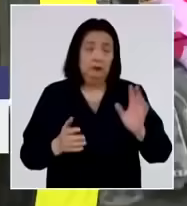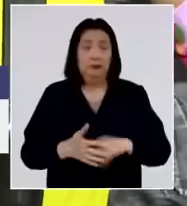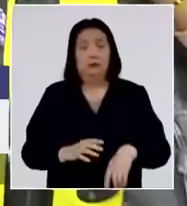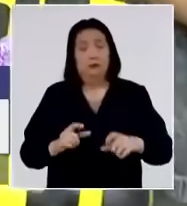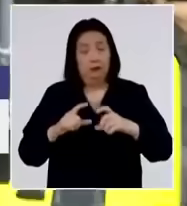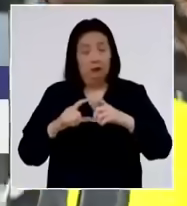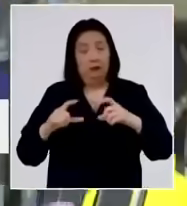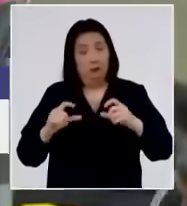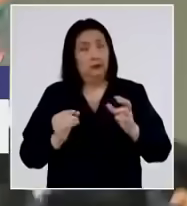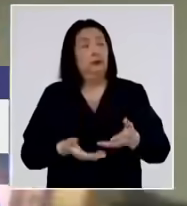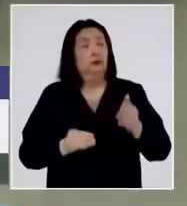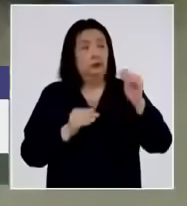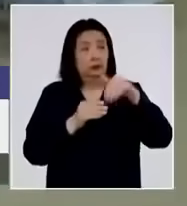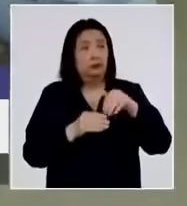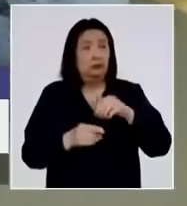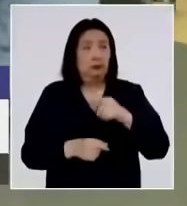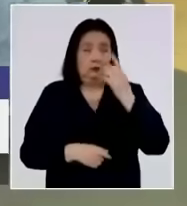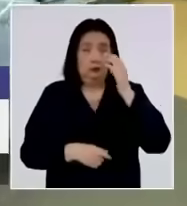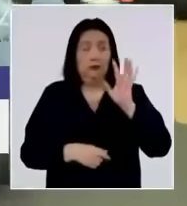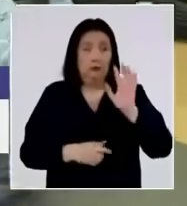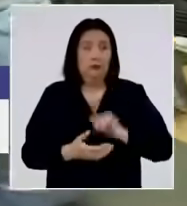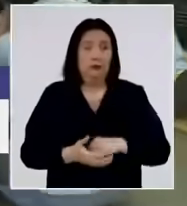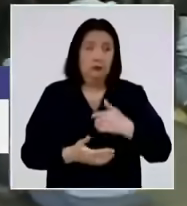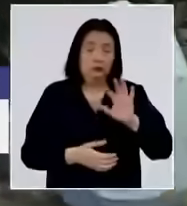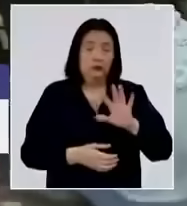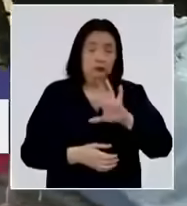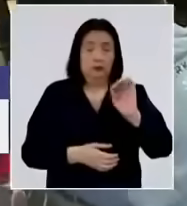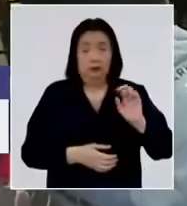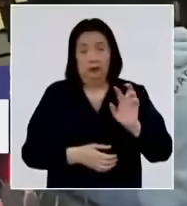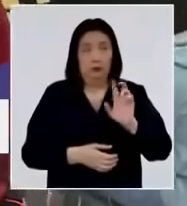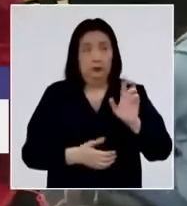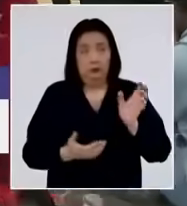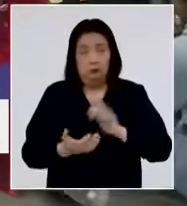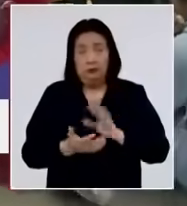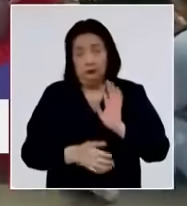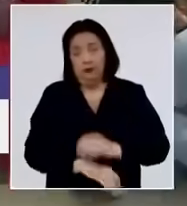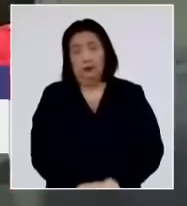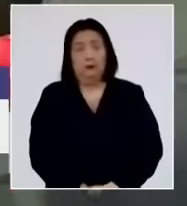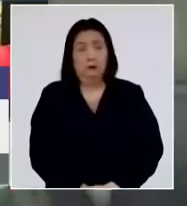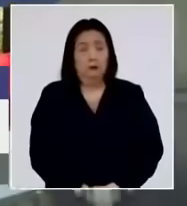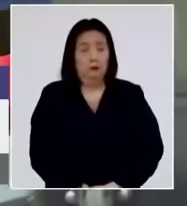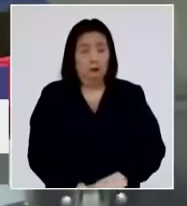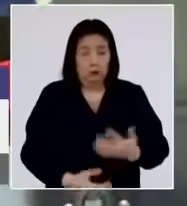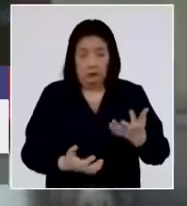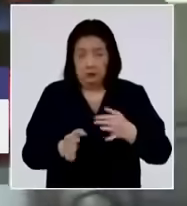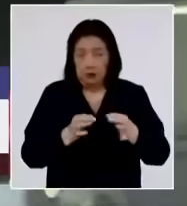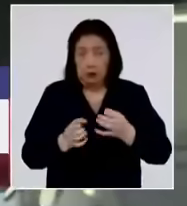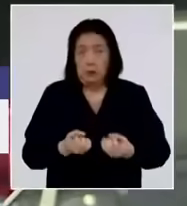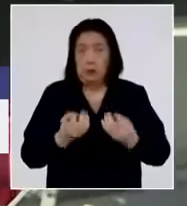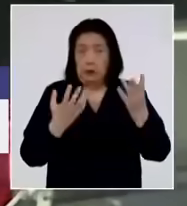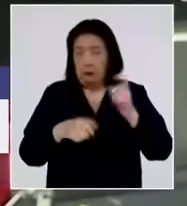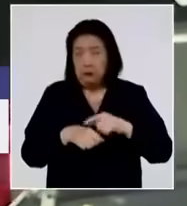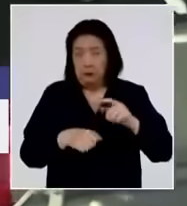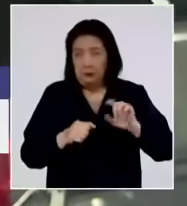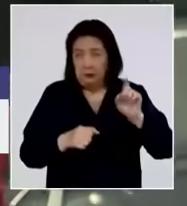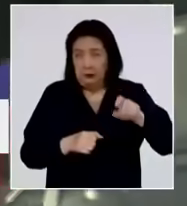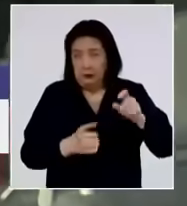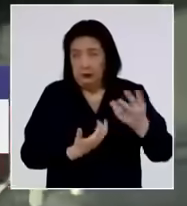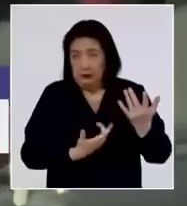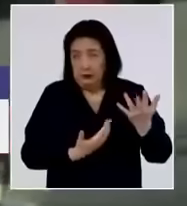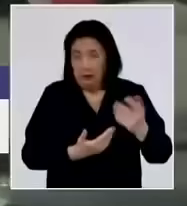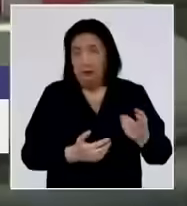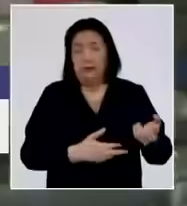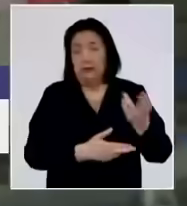tarjeta de crédito, que yo creo que ahí se van a sumar, no sé, unos $50 más aproximadamente. Y ahora, ¿me podrían explicar cuántas horas más tienen que esperar todavía para